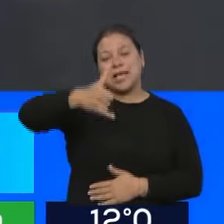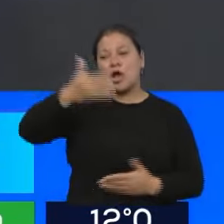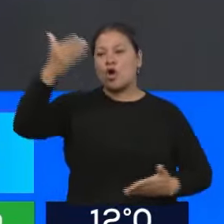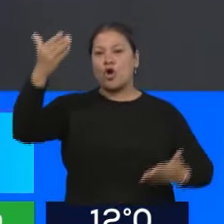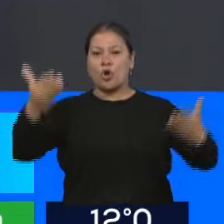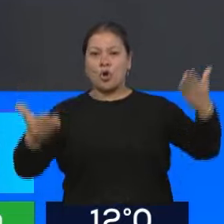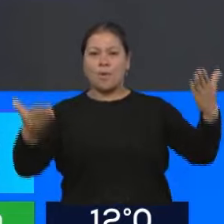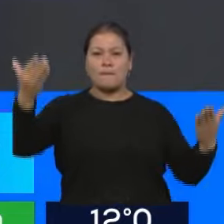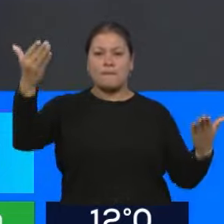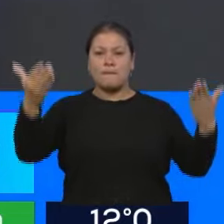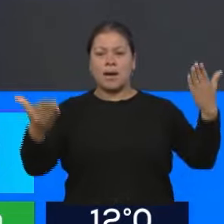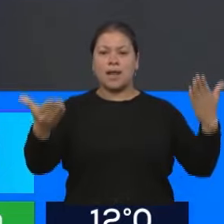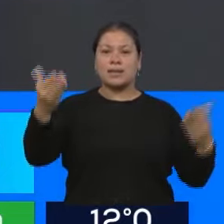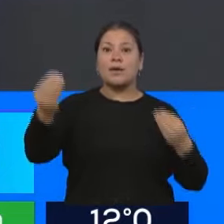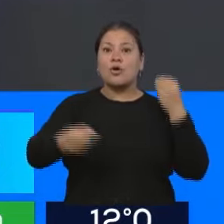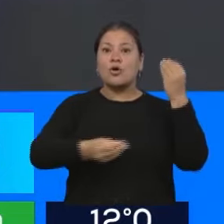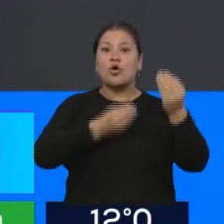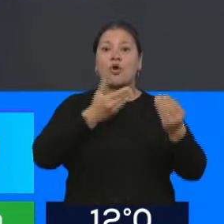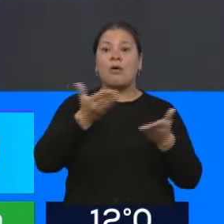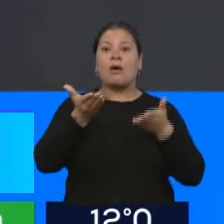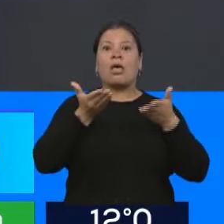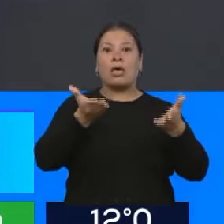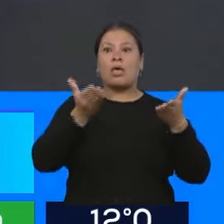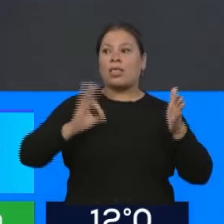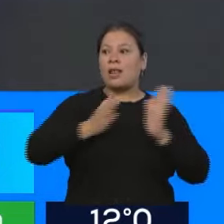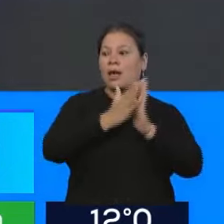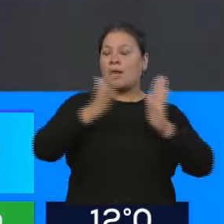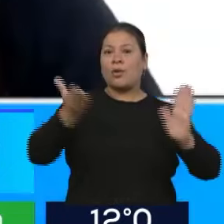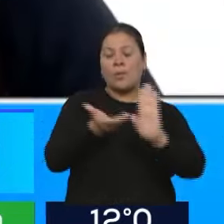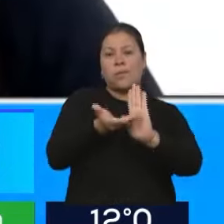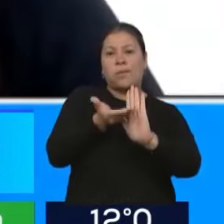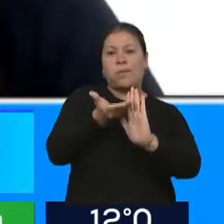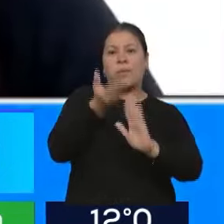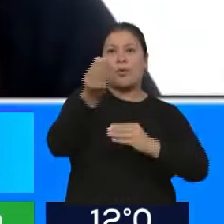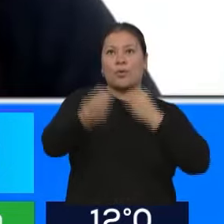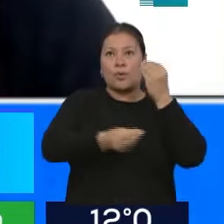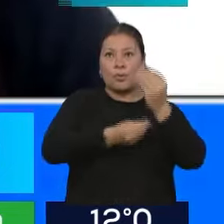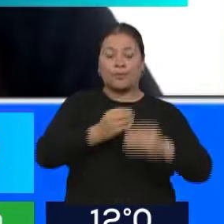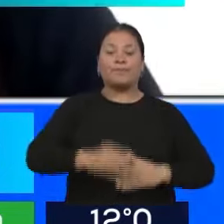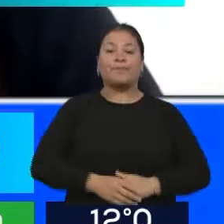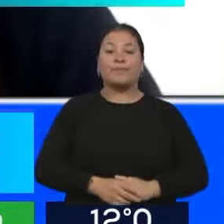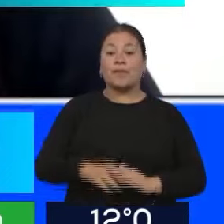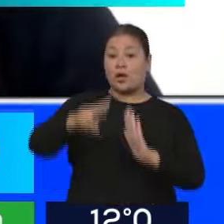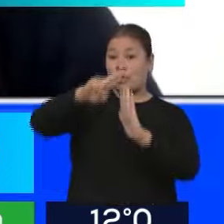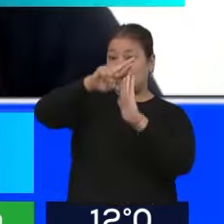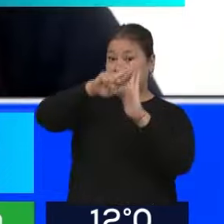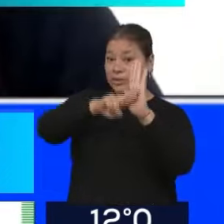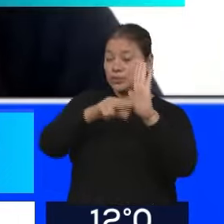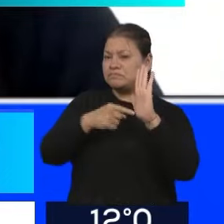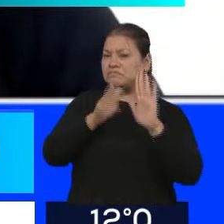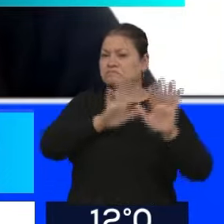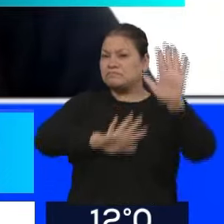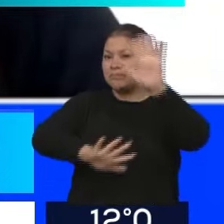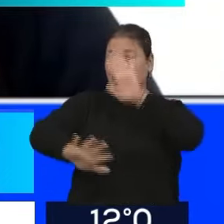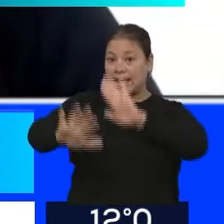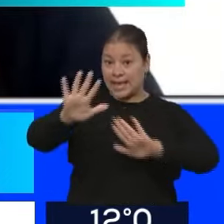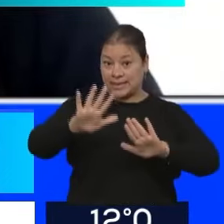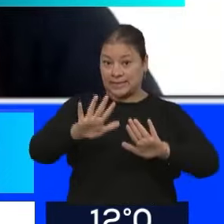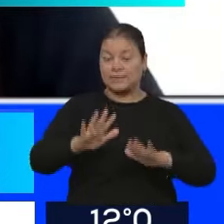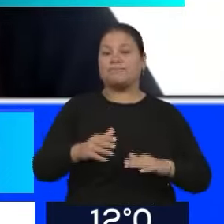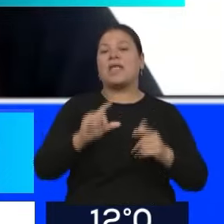comparativa de cómo se han ido incrementando los servicios a lo largo del año. Con esta resolución lo que hacen es dejar sin efecto